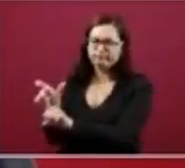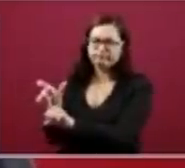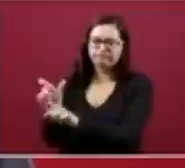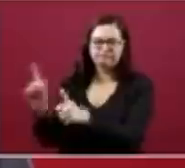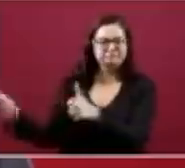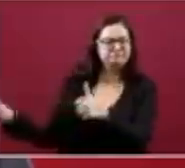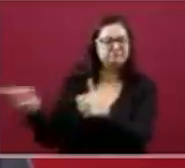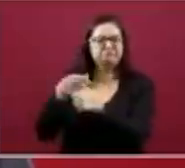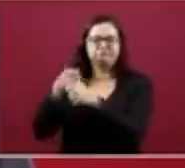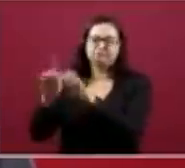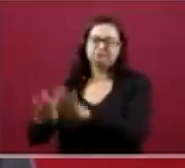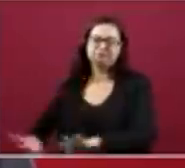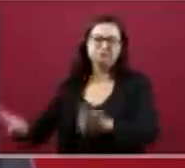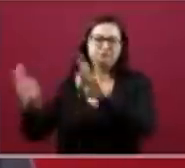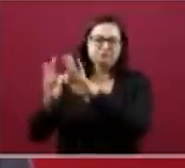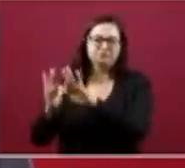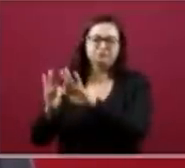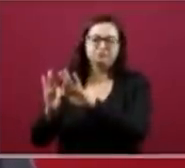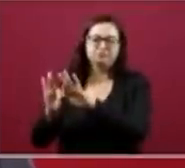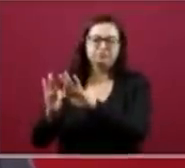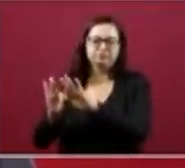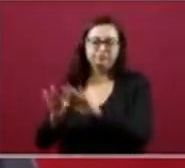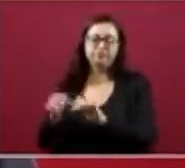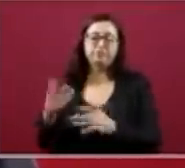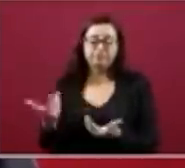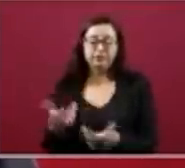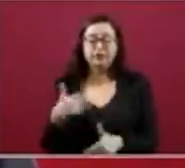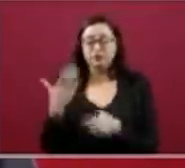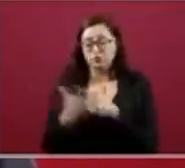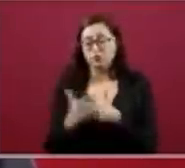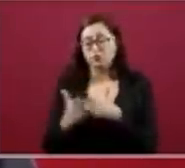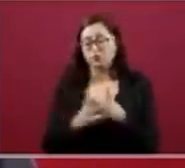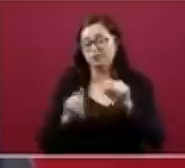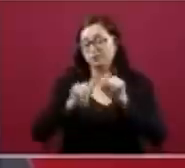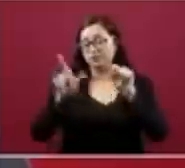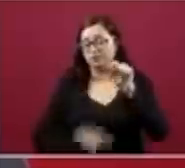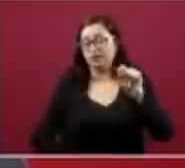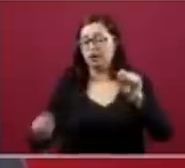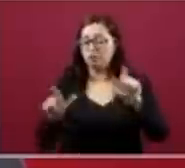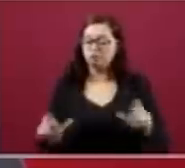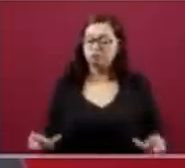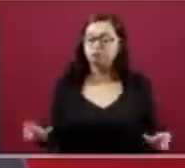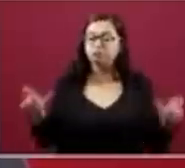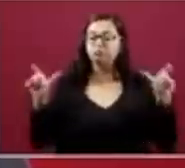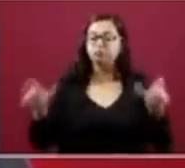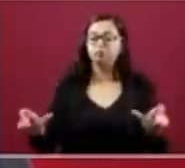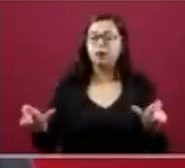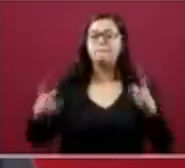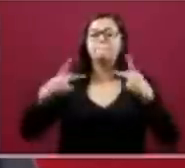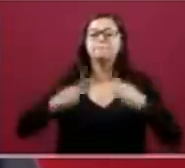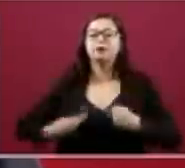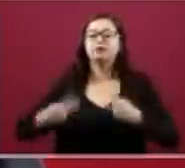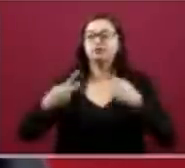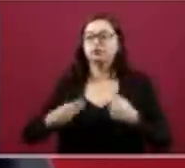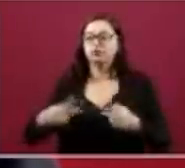Para eso va a ser la Guardia Nacional.